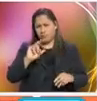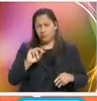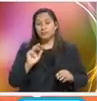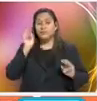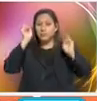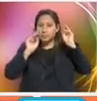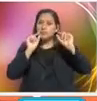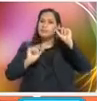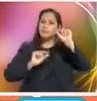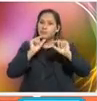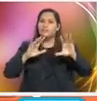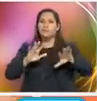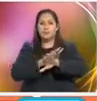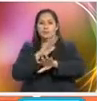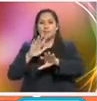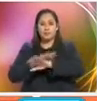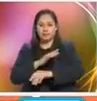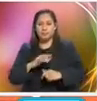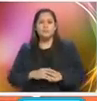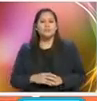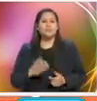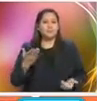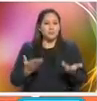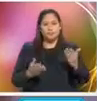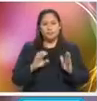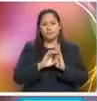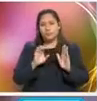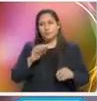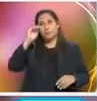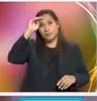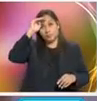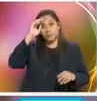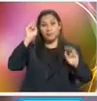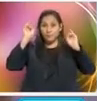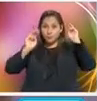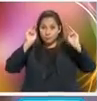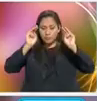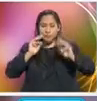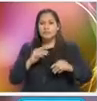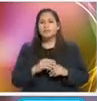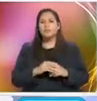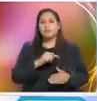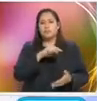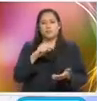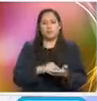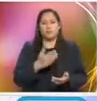han evolucionado, ya esa concepción de que se pensaba que los museos eran espacios